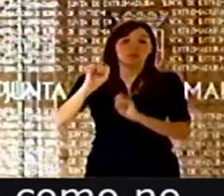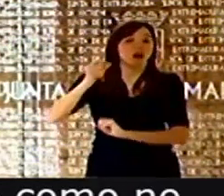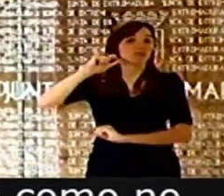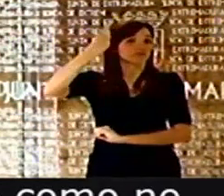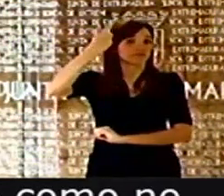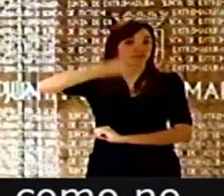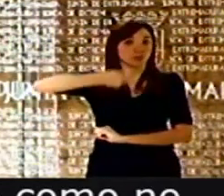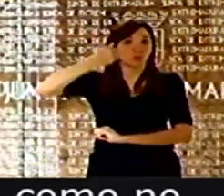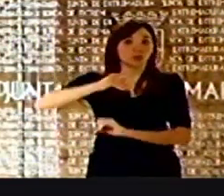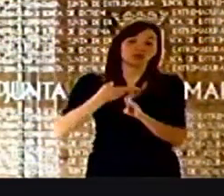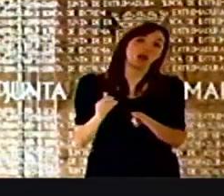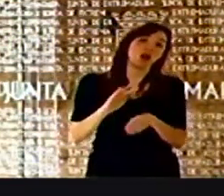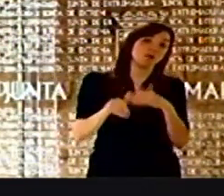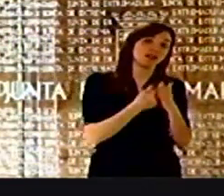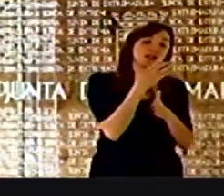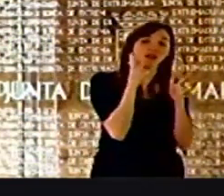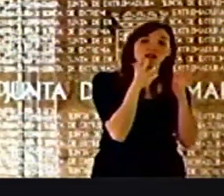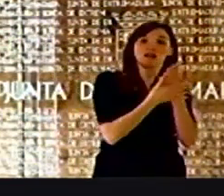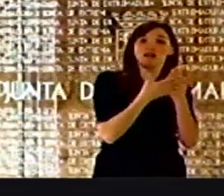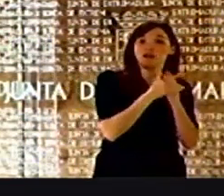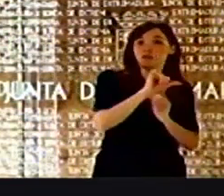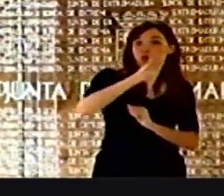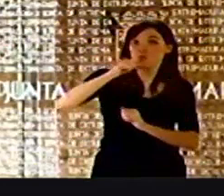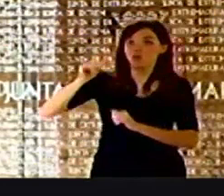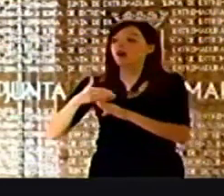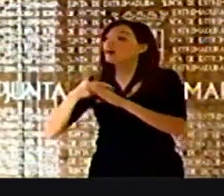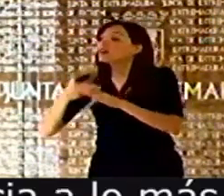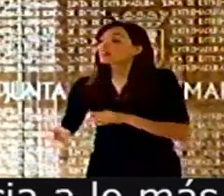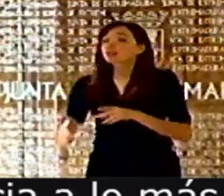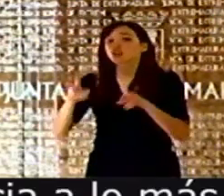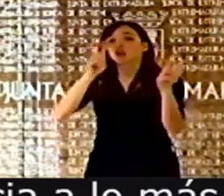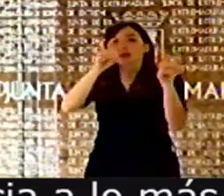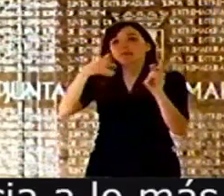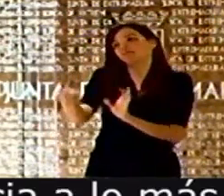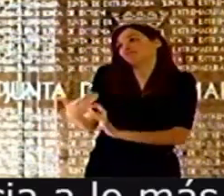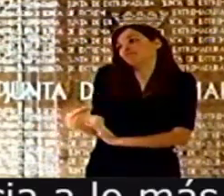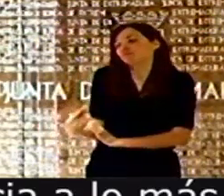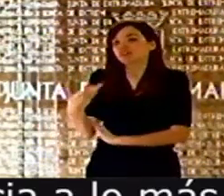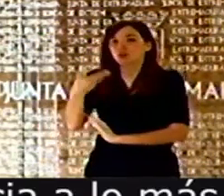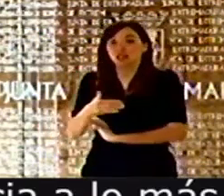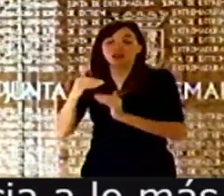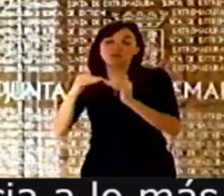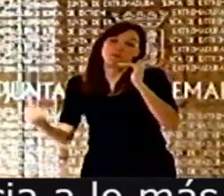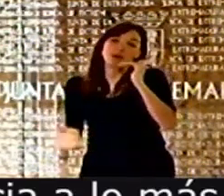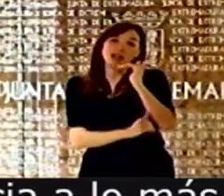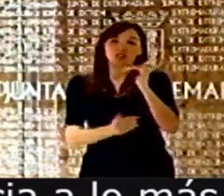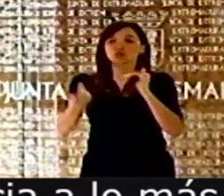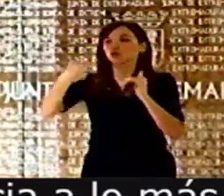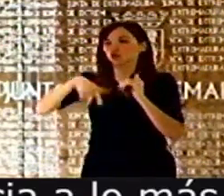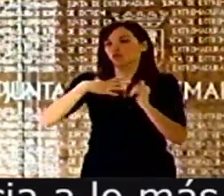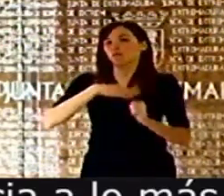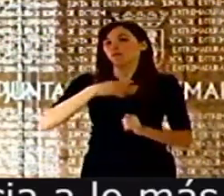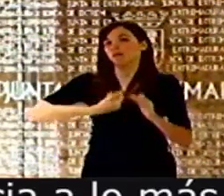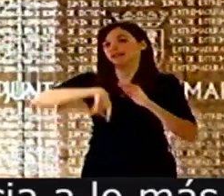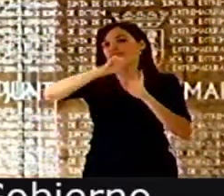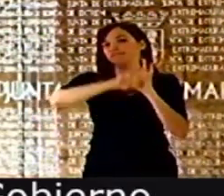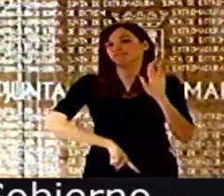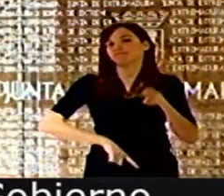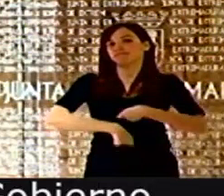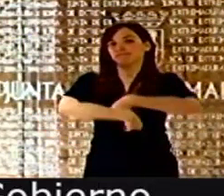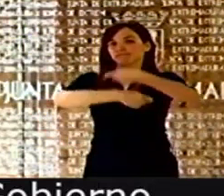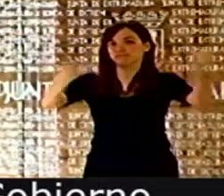Consejo de Gobierno, sabiendo que el resto de asuntos de menor calado o importancia lo encuentran en la reseña de prensa